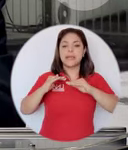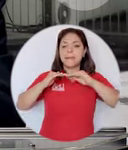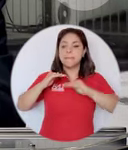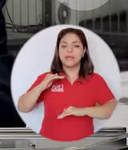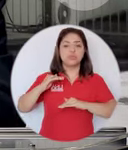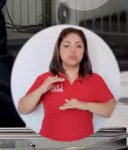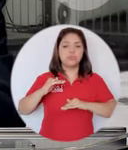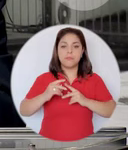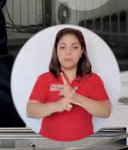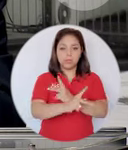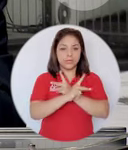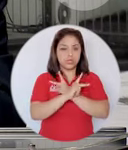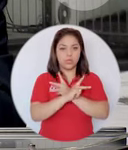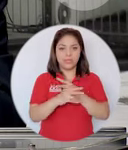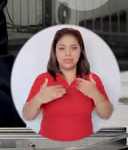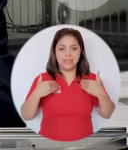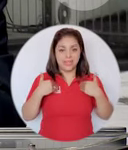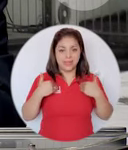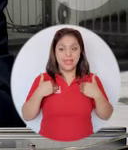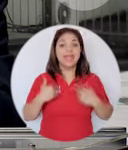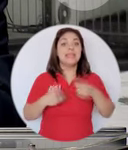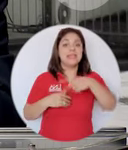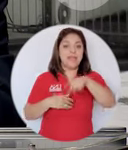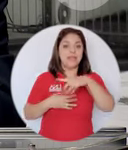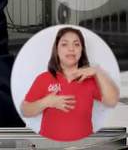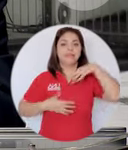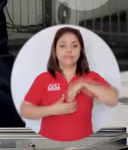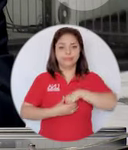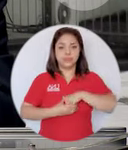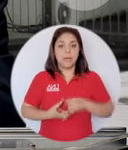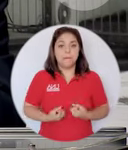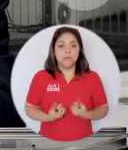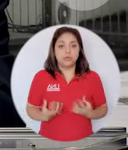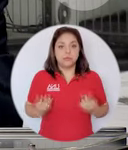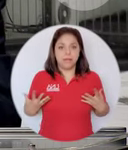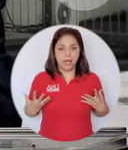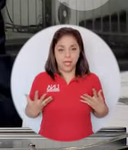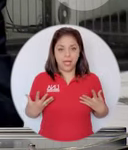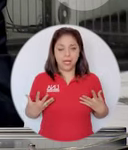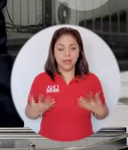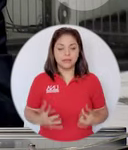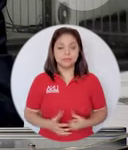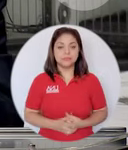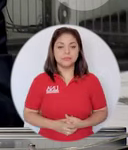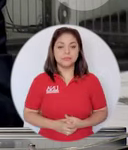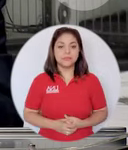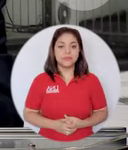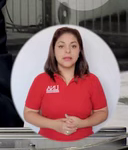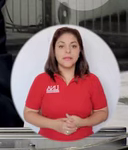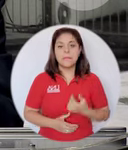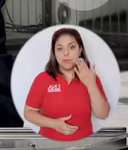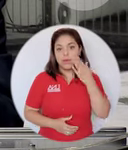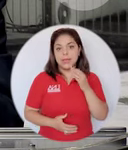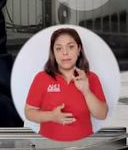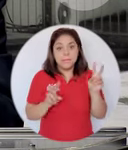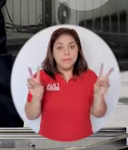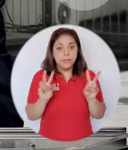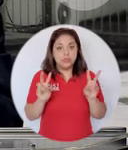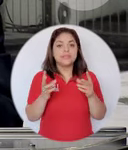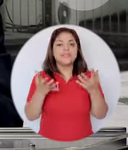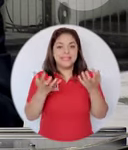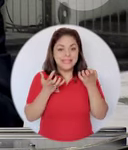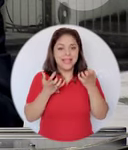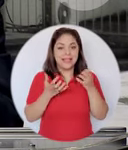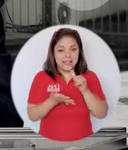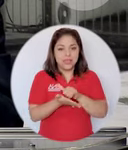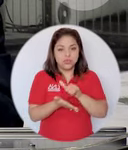tienen menos nivel de protección y en ellos se va a alojar y en ellos se va a multiplicar en mayor grado. Y sabiendo de que esas son